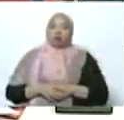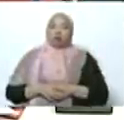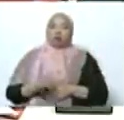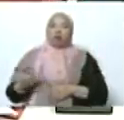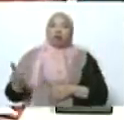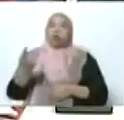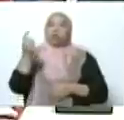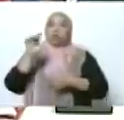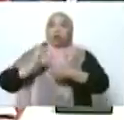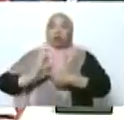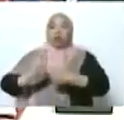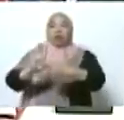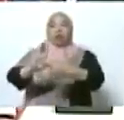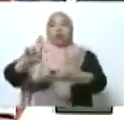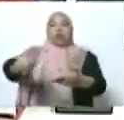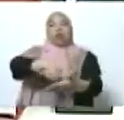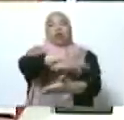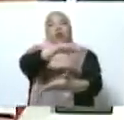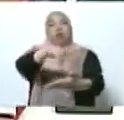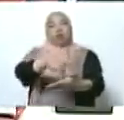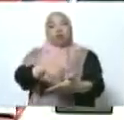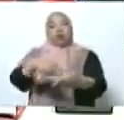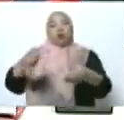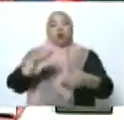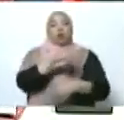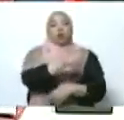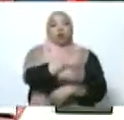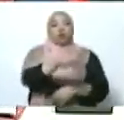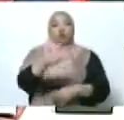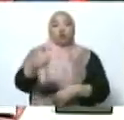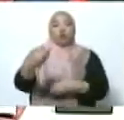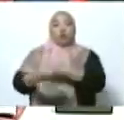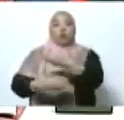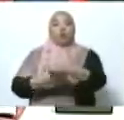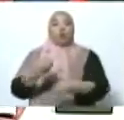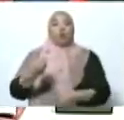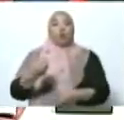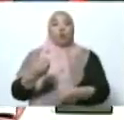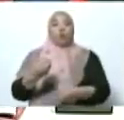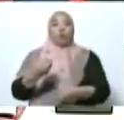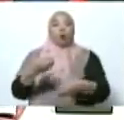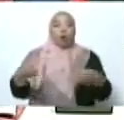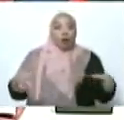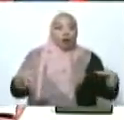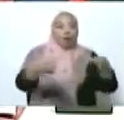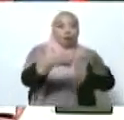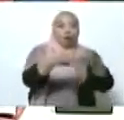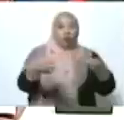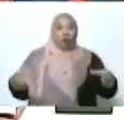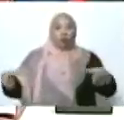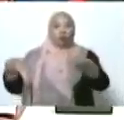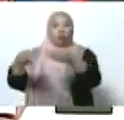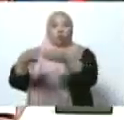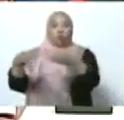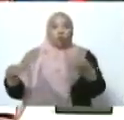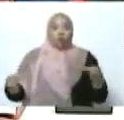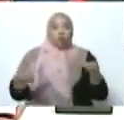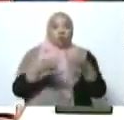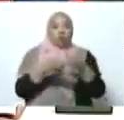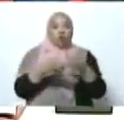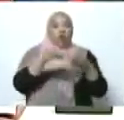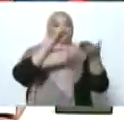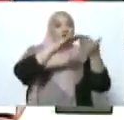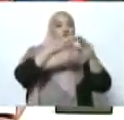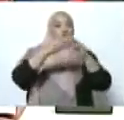reuniones nuestras de la Dirección Nacional, es que cada reunión reclama pues el lugar, y cada